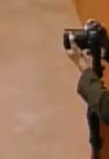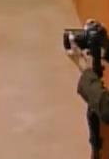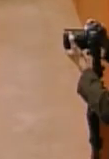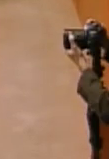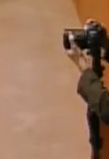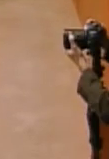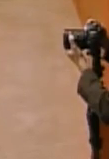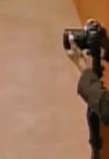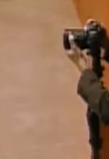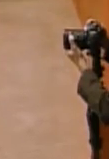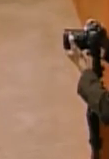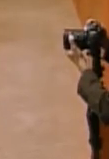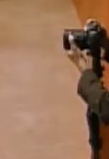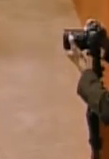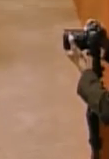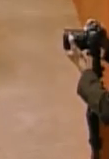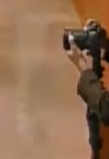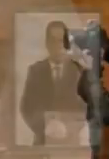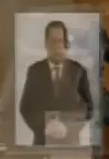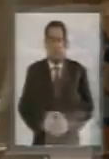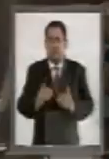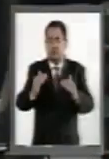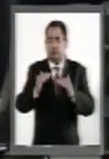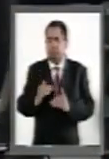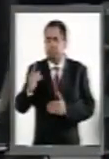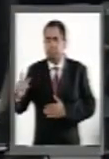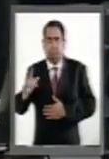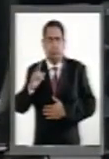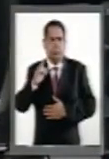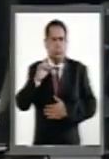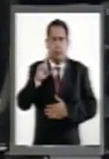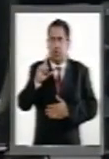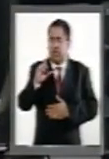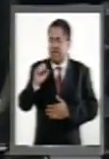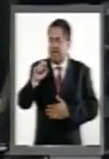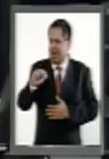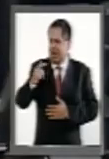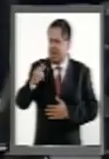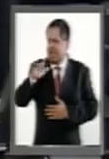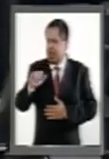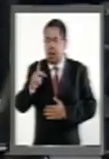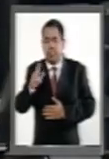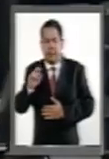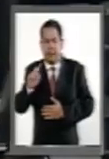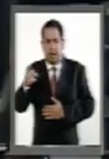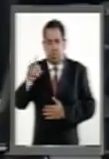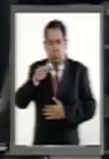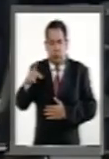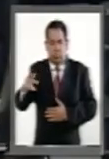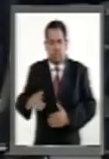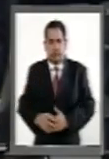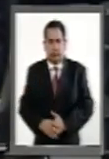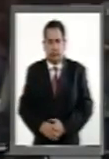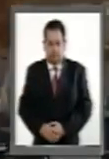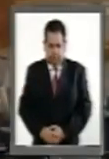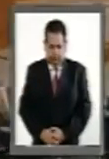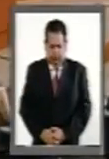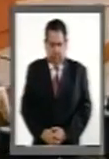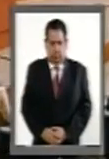Palabra la senadora Angélica de la Peña Gómez, del Grupo Parlamentario del Partido de la Revolución Democrática.